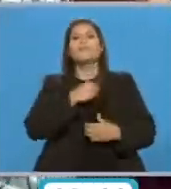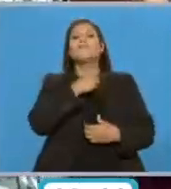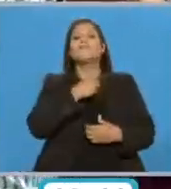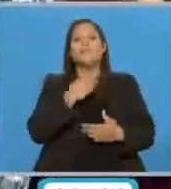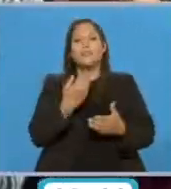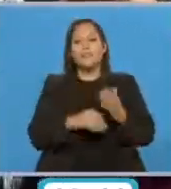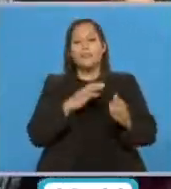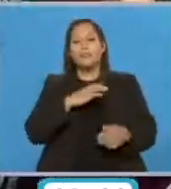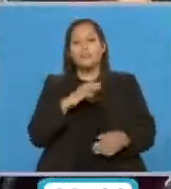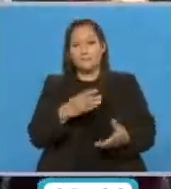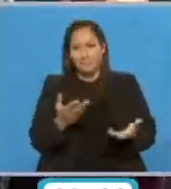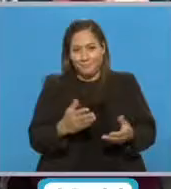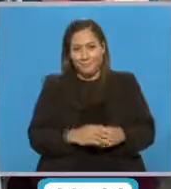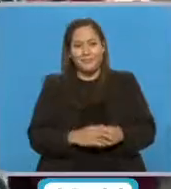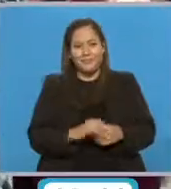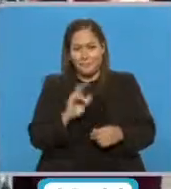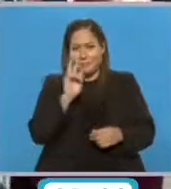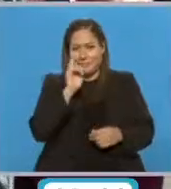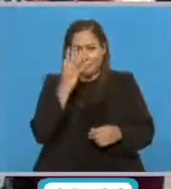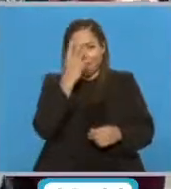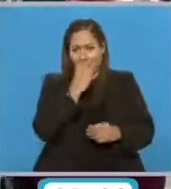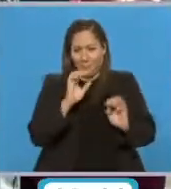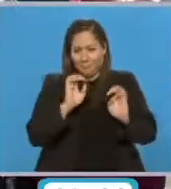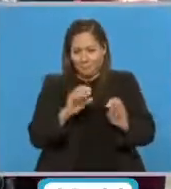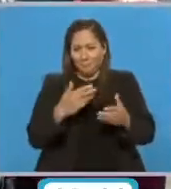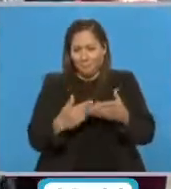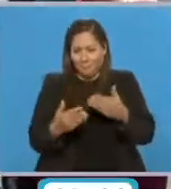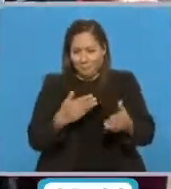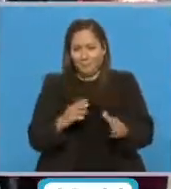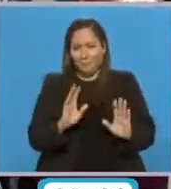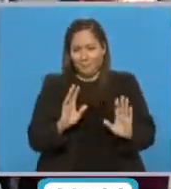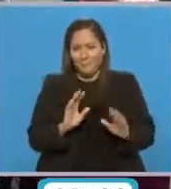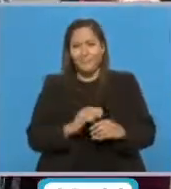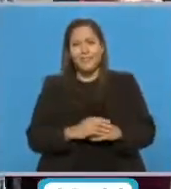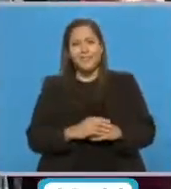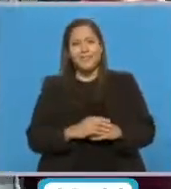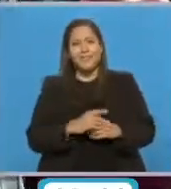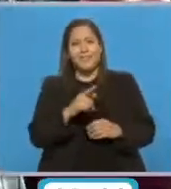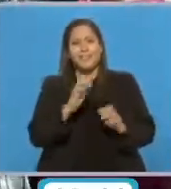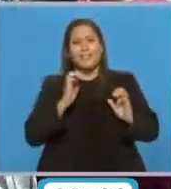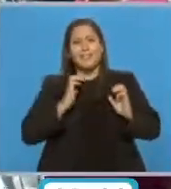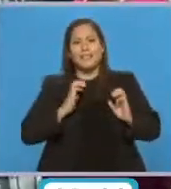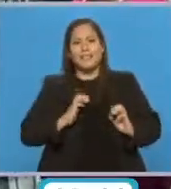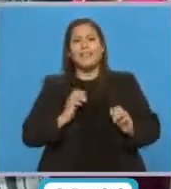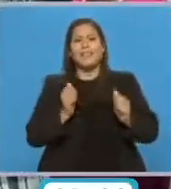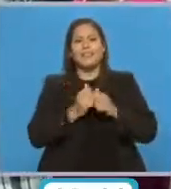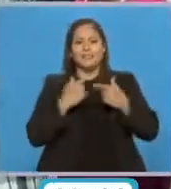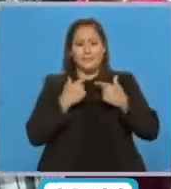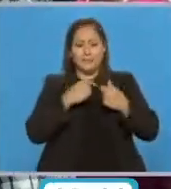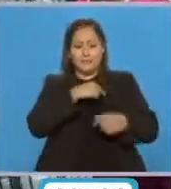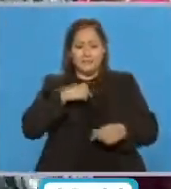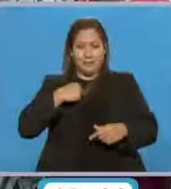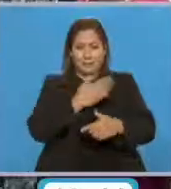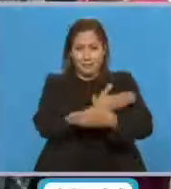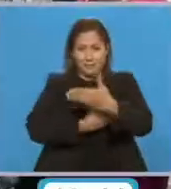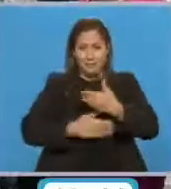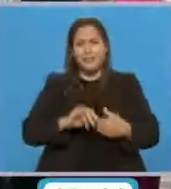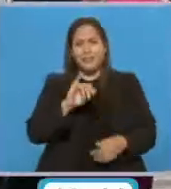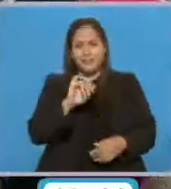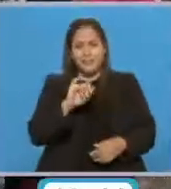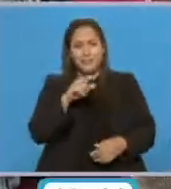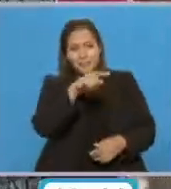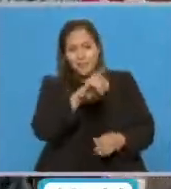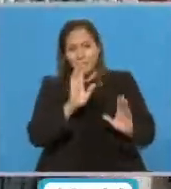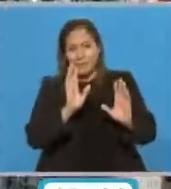¿no crees? Pero Nada, se ve bonito, se ve bonito. es a la moda, pocos ya usan, ahora lo usan el traje con camiseta, ¿no? Sí. No, Usted ya